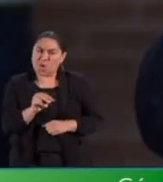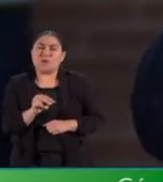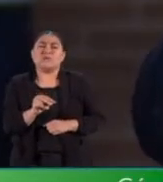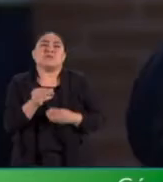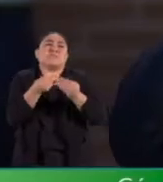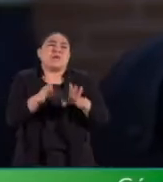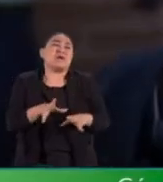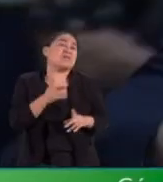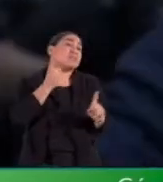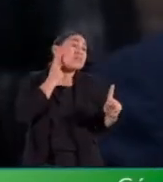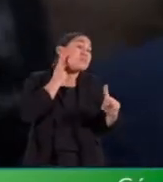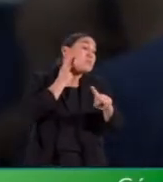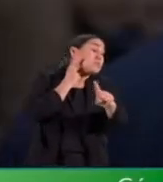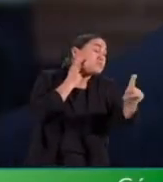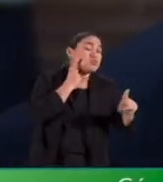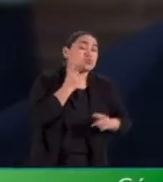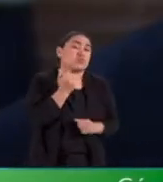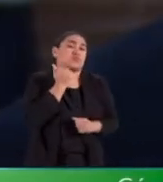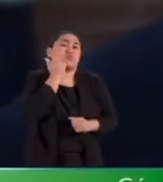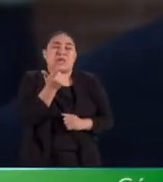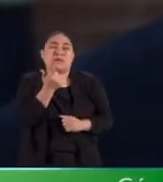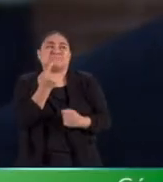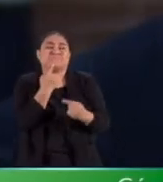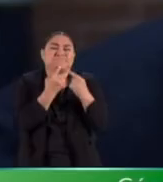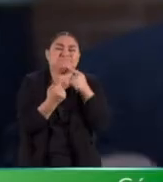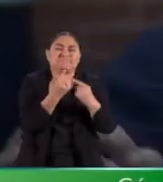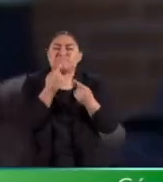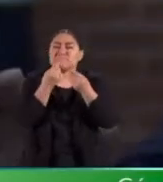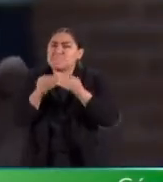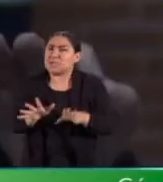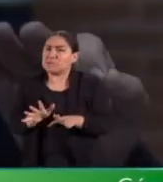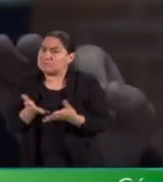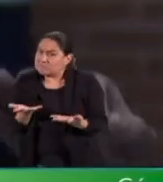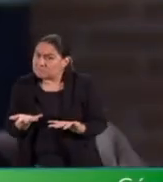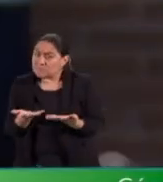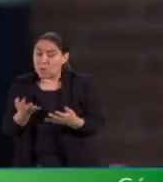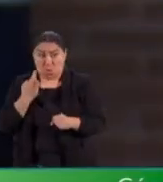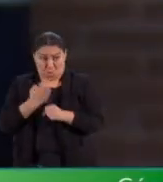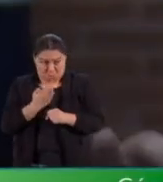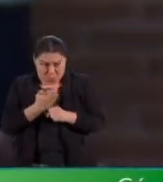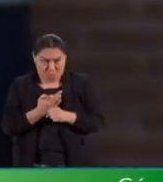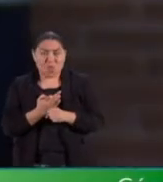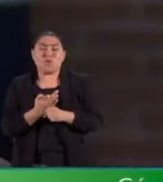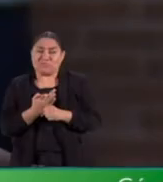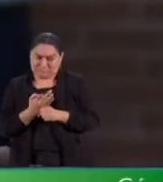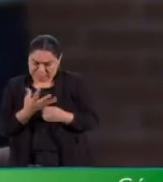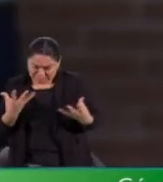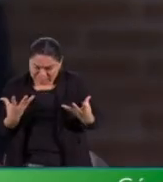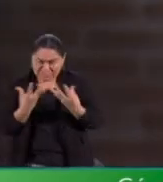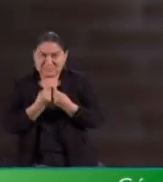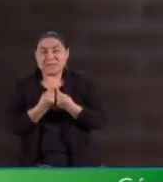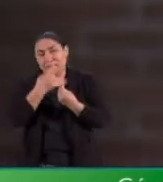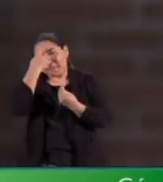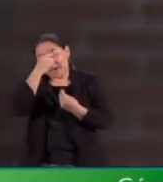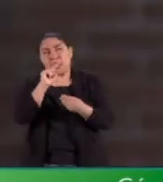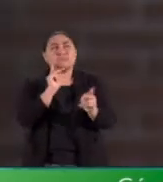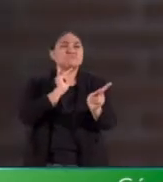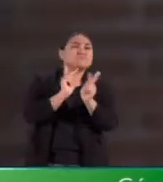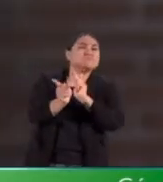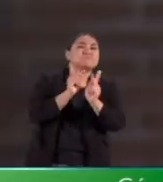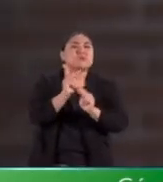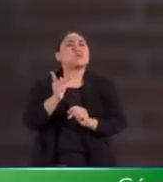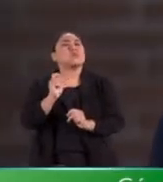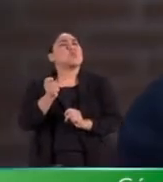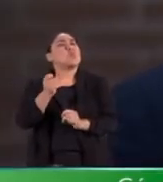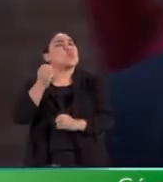diputados que no quisieron dar el debate. Si hoy estamos aquí para hablar de justicia, creo que eso es